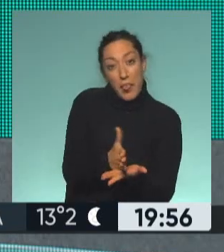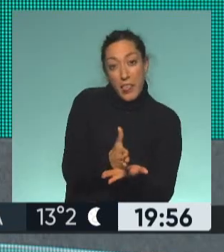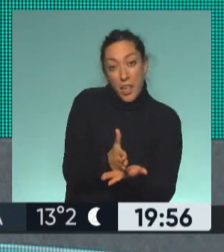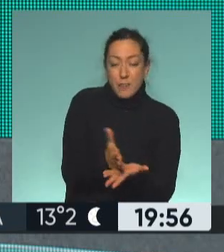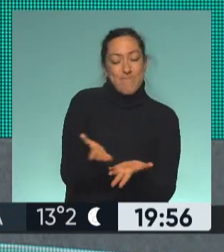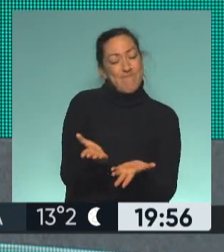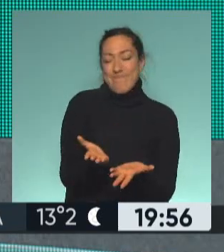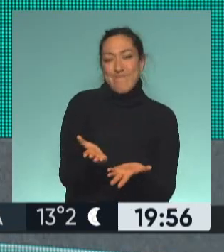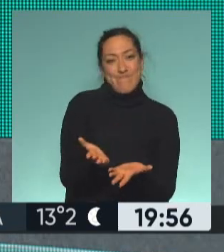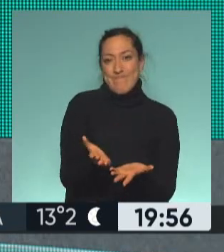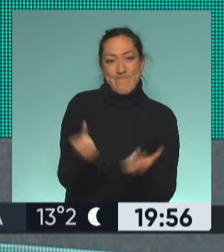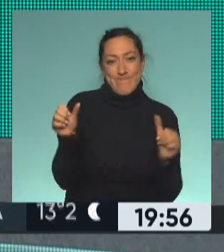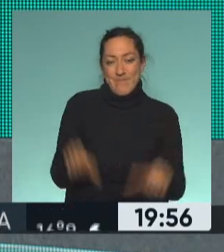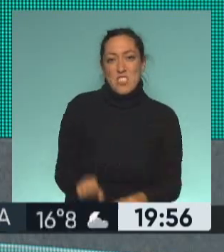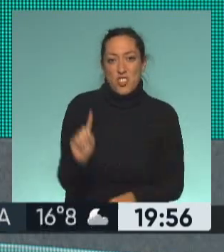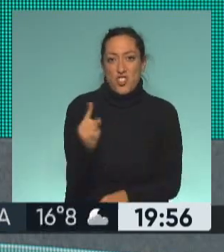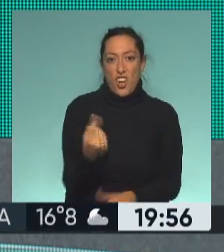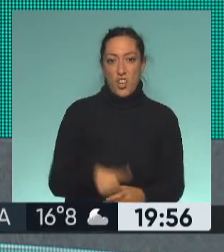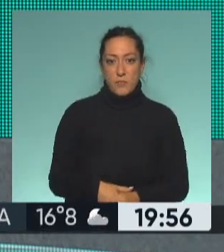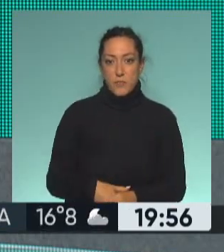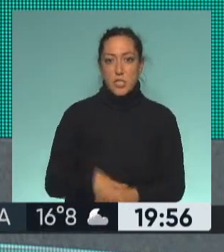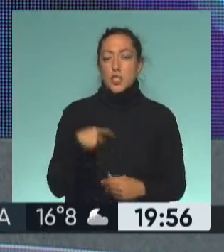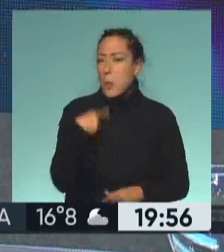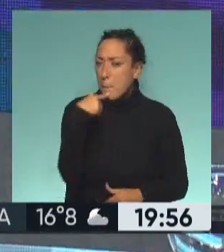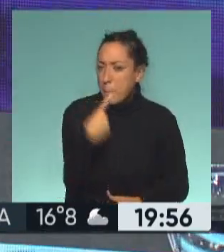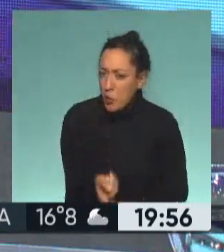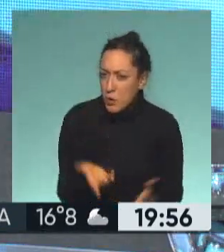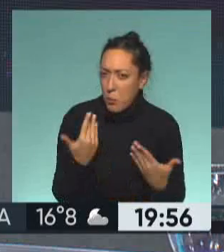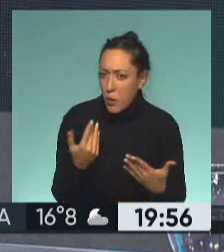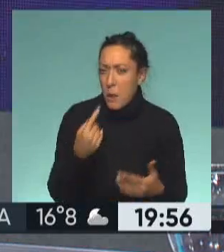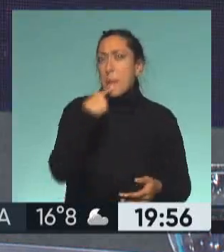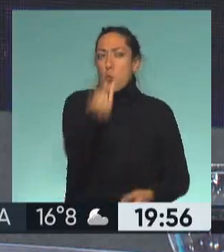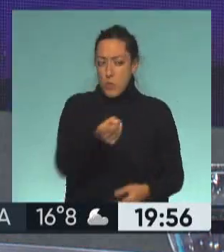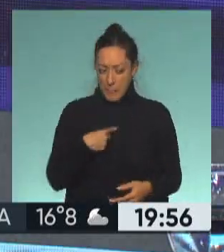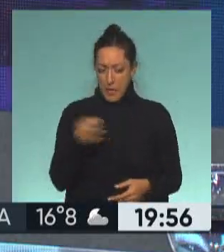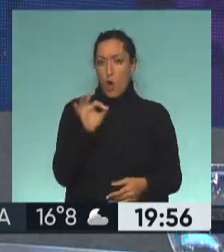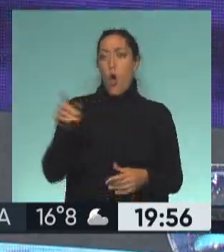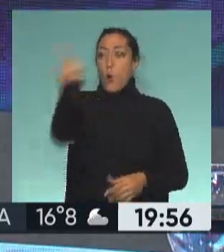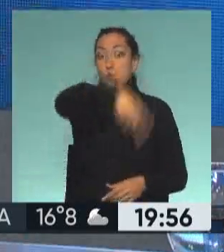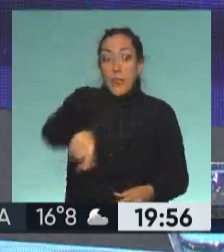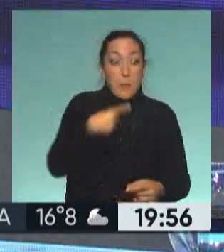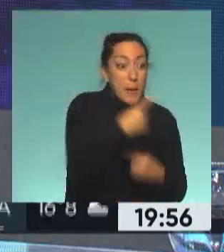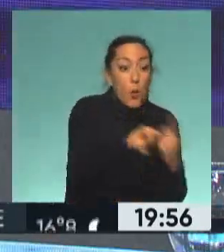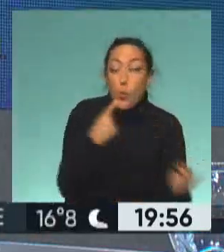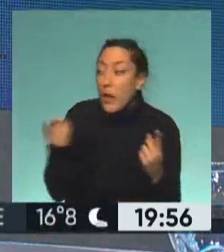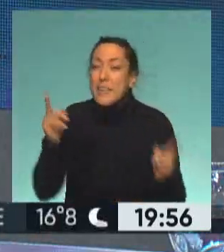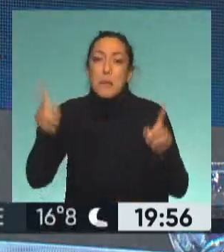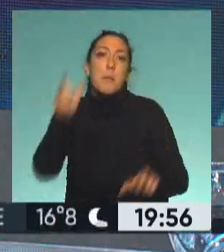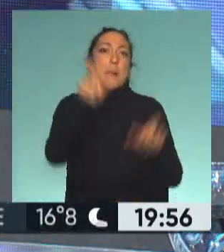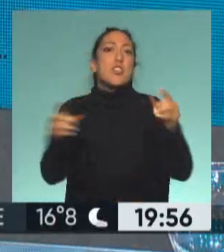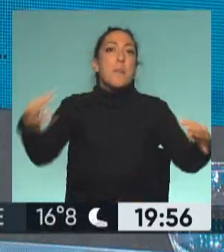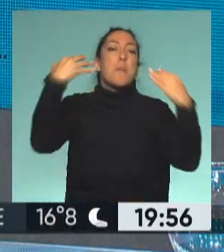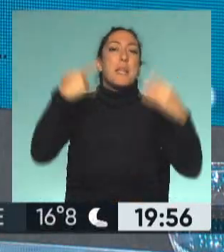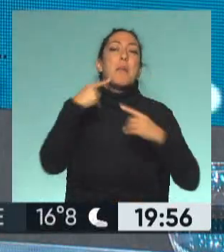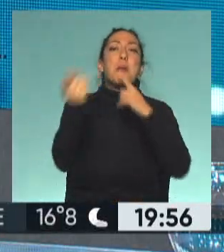sos Boulevard... Y hago no una podés pregunta, ser ¿me puedo hacer una pregunta? A vos mismo. A mí y a ustedes. Retórica. y a Claro. quienes nos están viendo también. Por ejemplo,